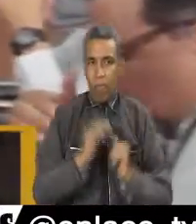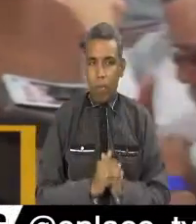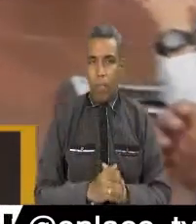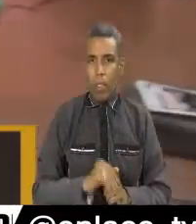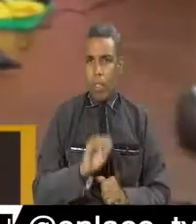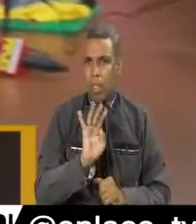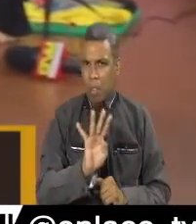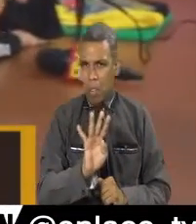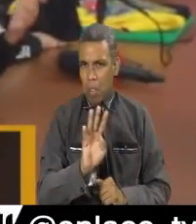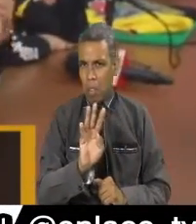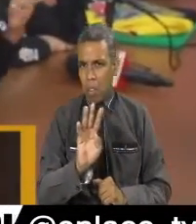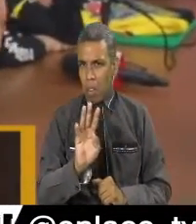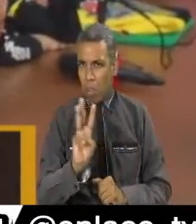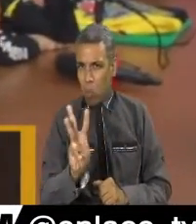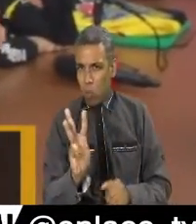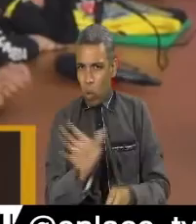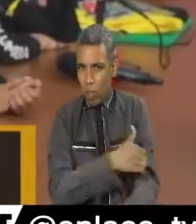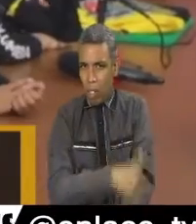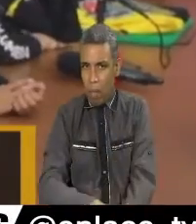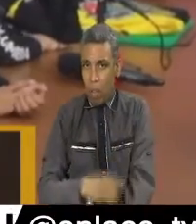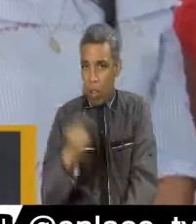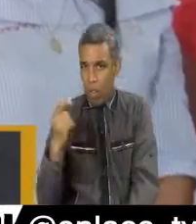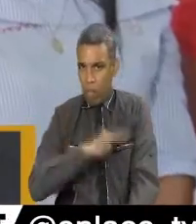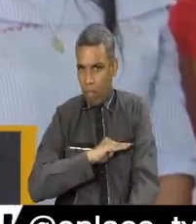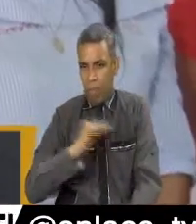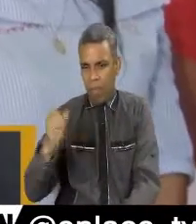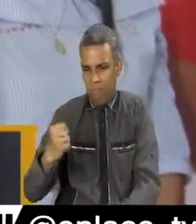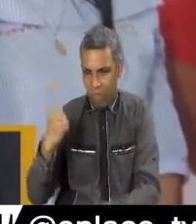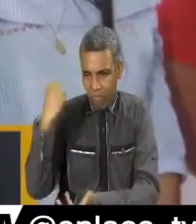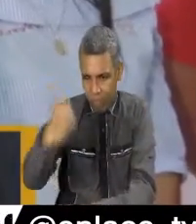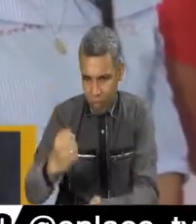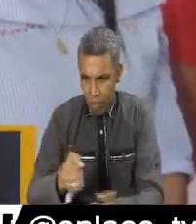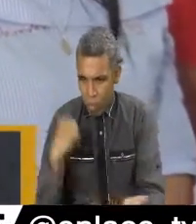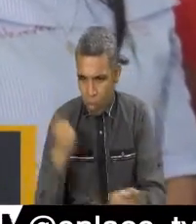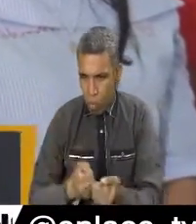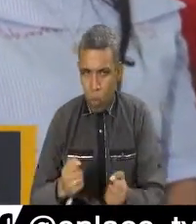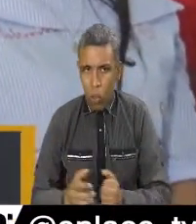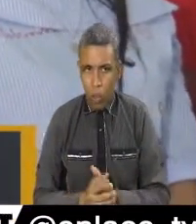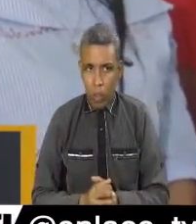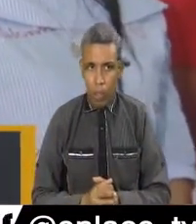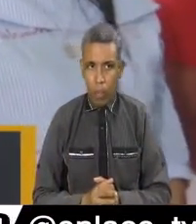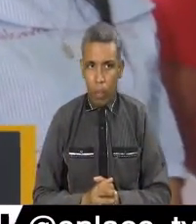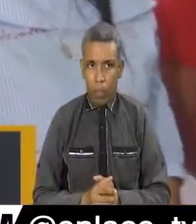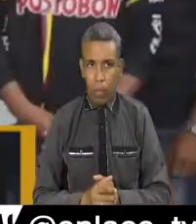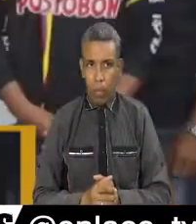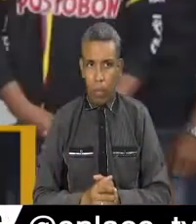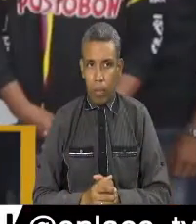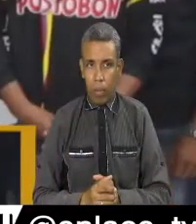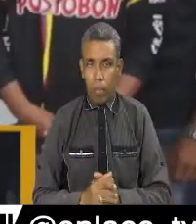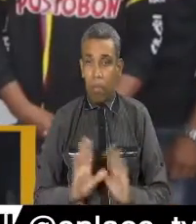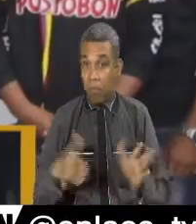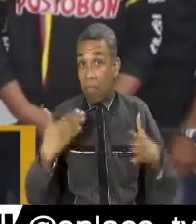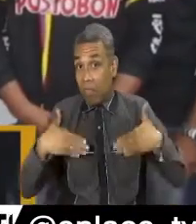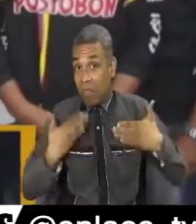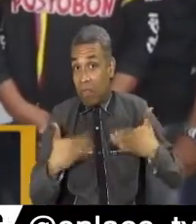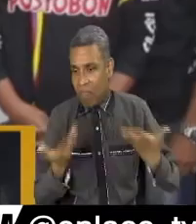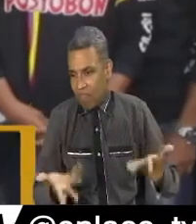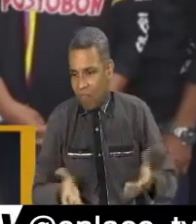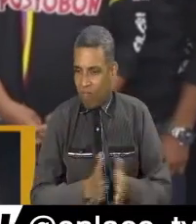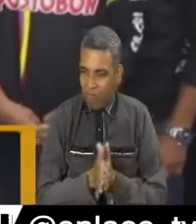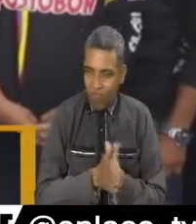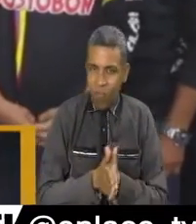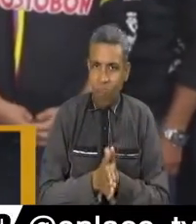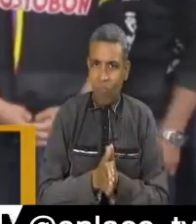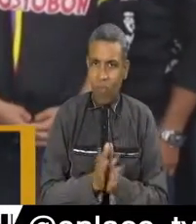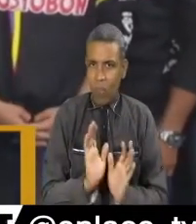millones 200 mil pesos viajarán los corredores que, de ubicarse en lo más alto del podium, obtendrán premios e incentivos que hizo oficial el